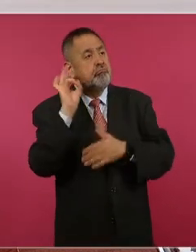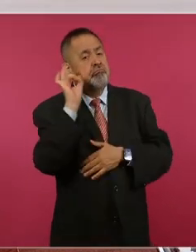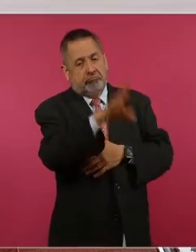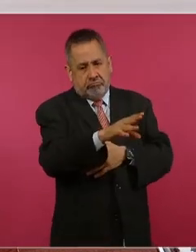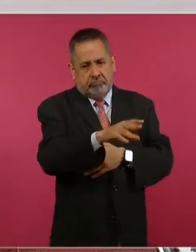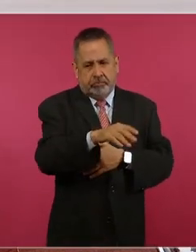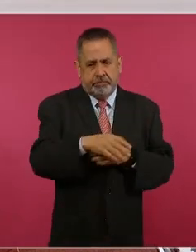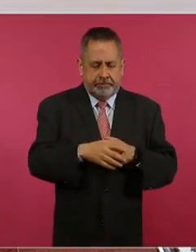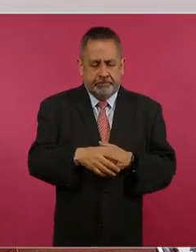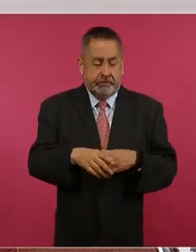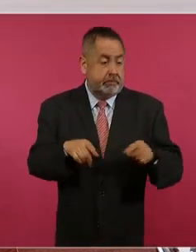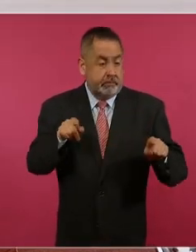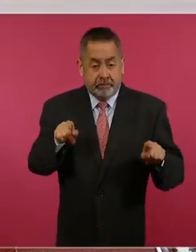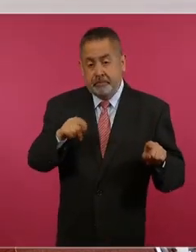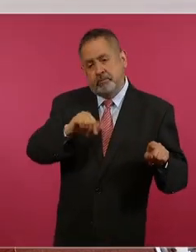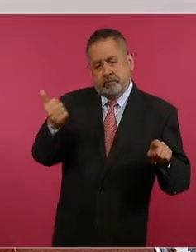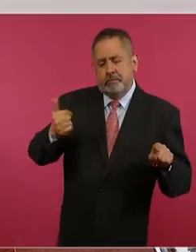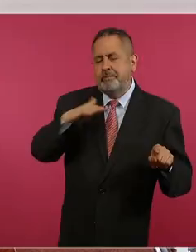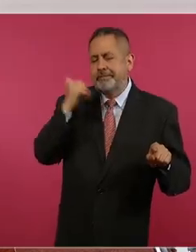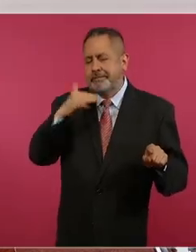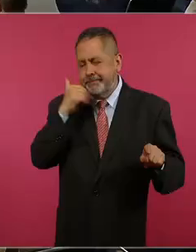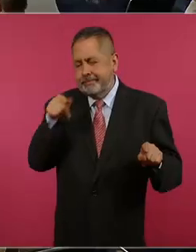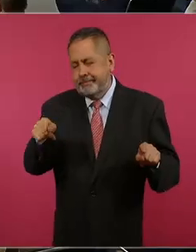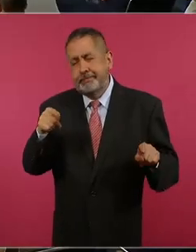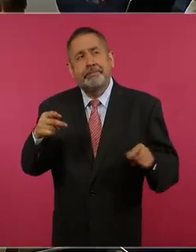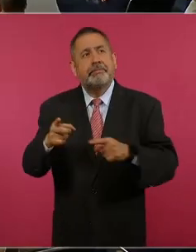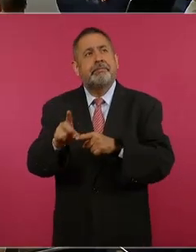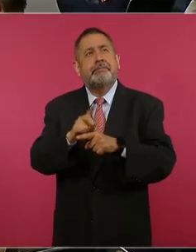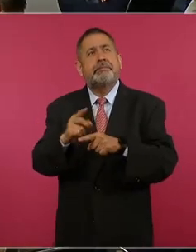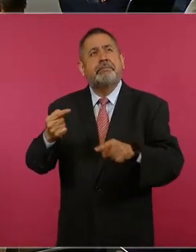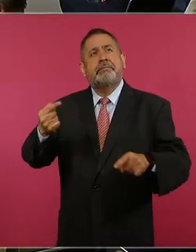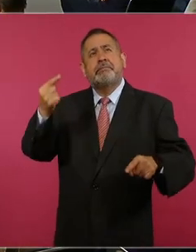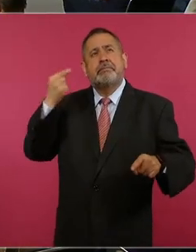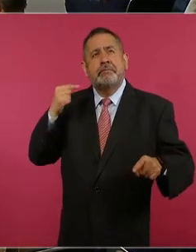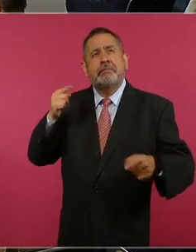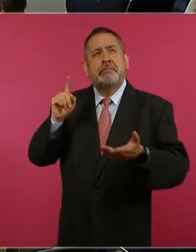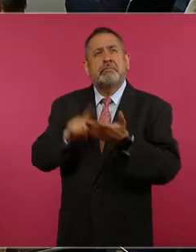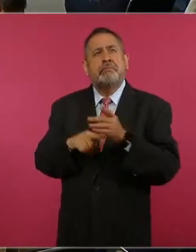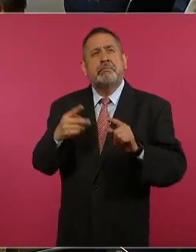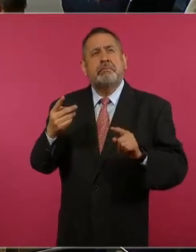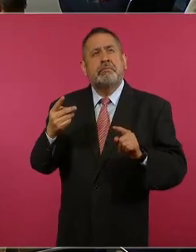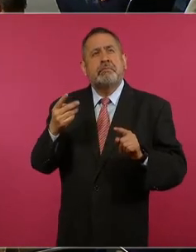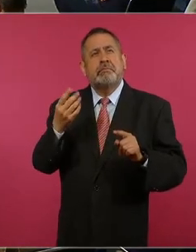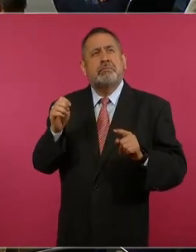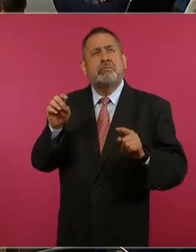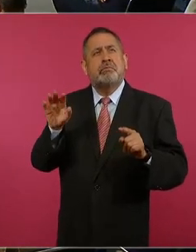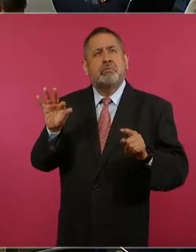1853, y lo de Goebbels tiene que ver con los años 40